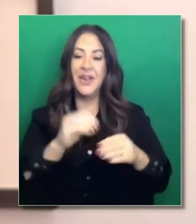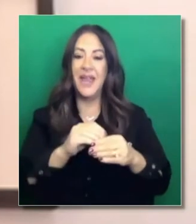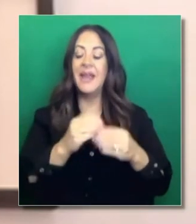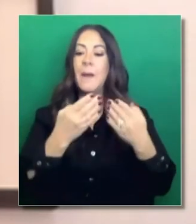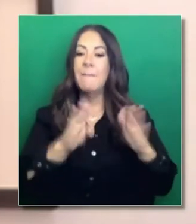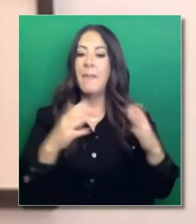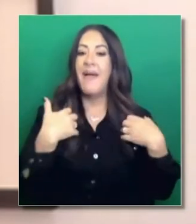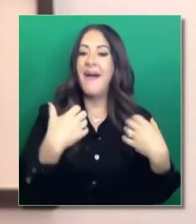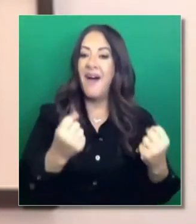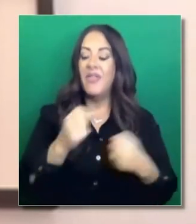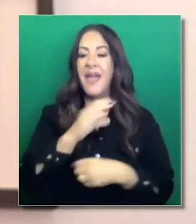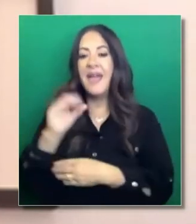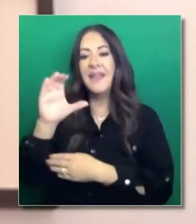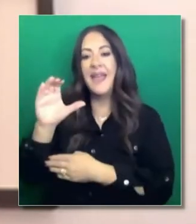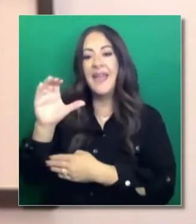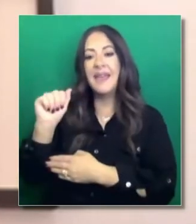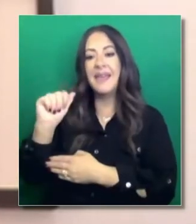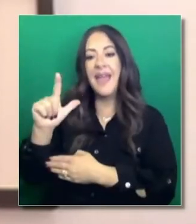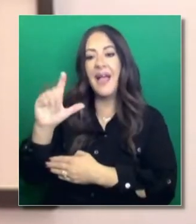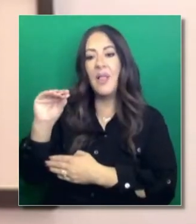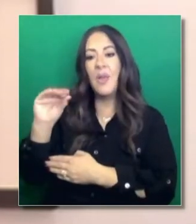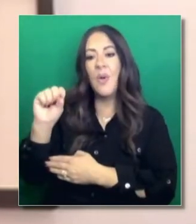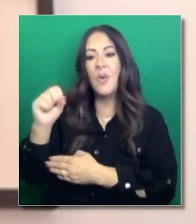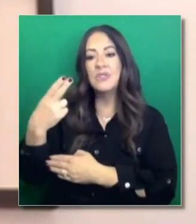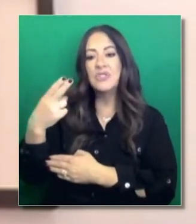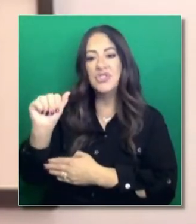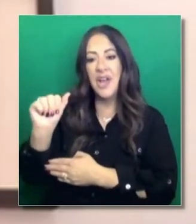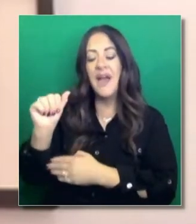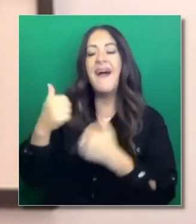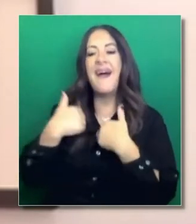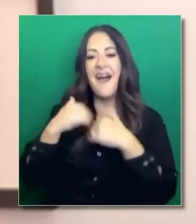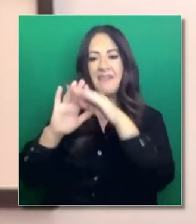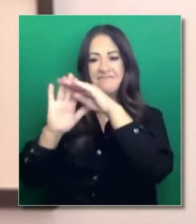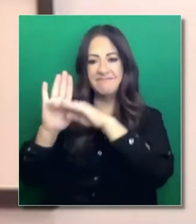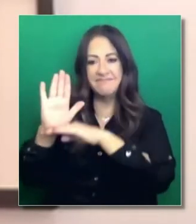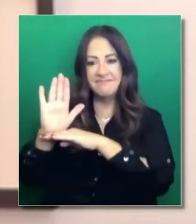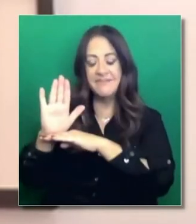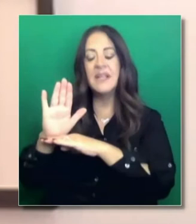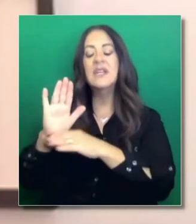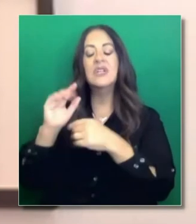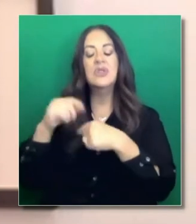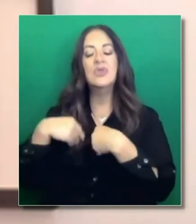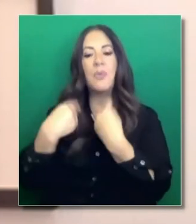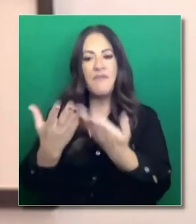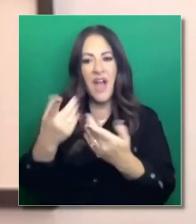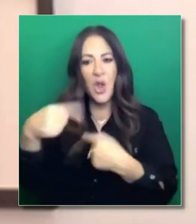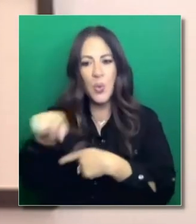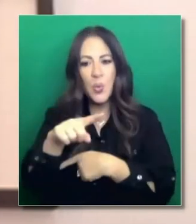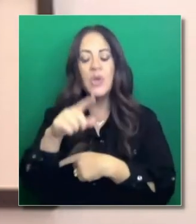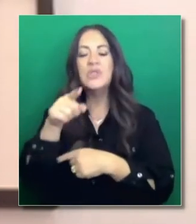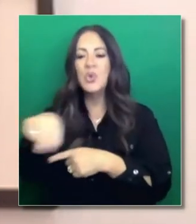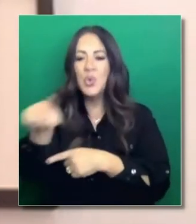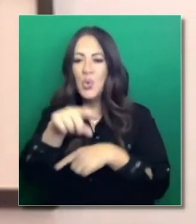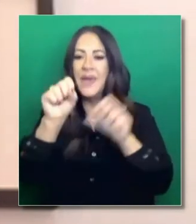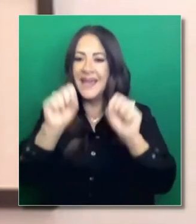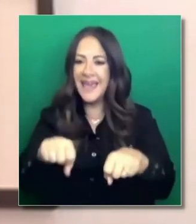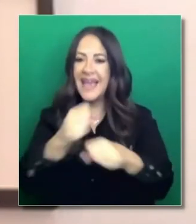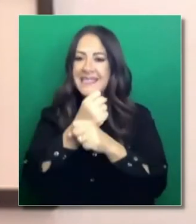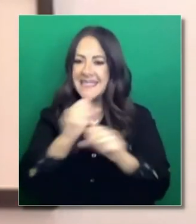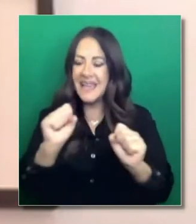para nuestro equipo y Cal OSHA, y nos parece que estas son pautas importantísimas que toda escuela debe entender